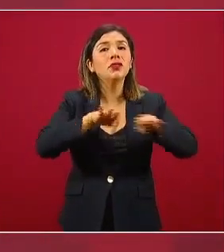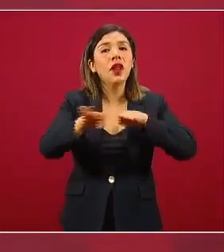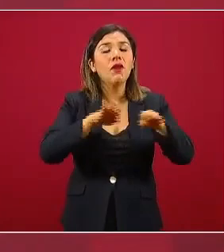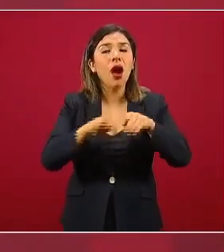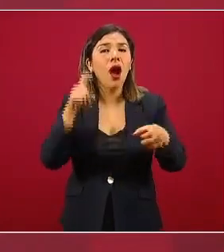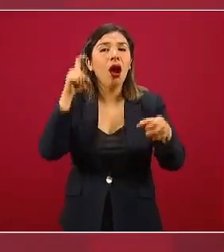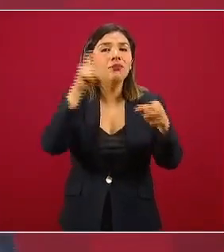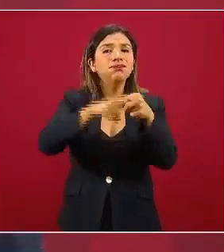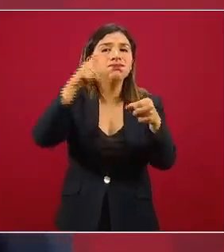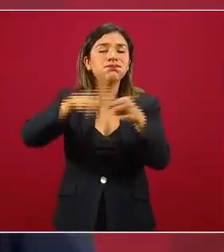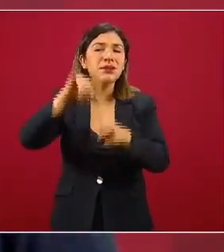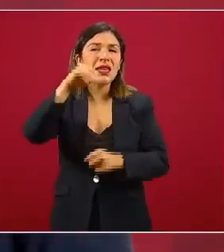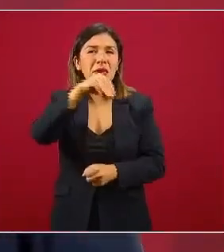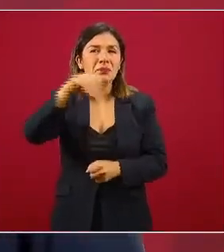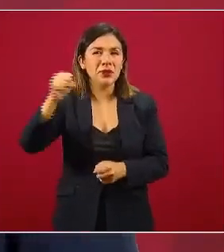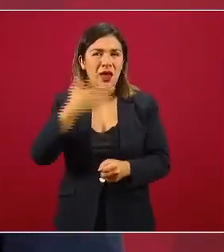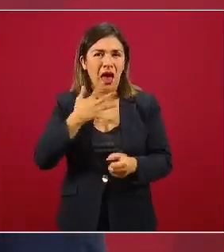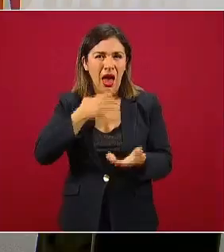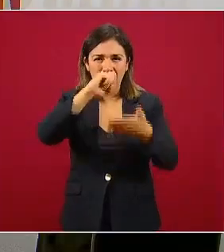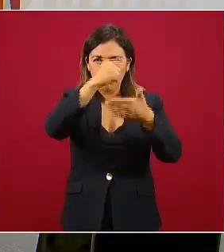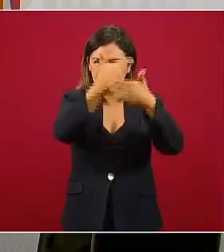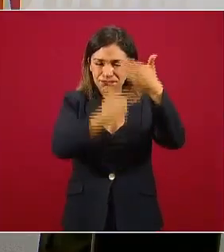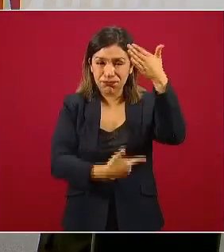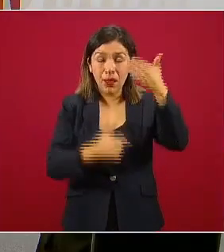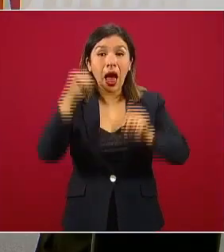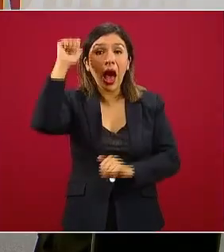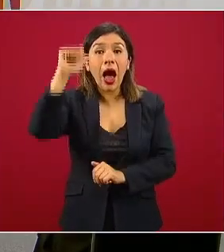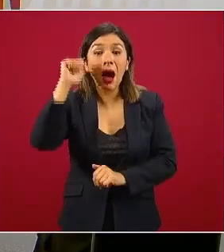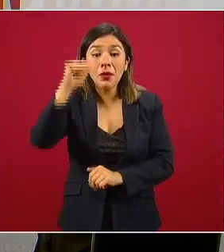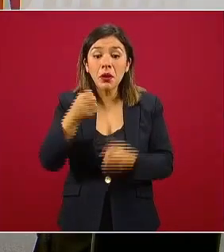inscritos en el Seguro Social, en abril